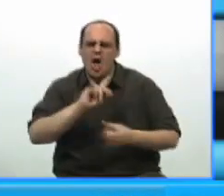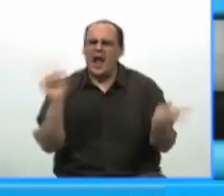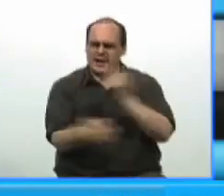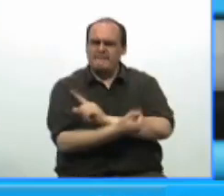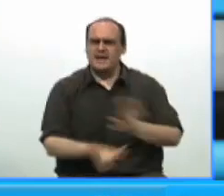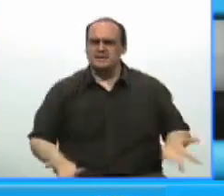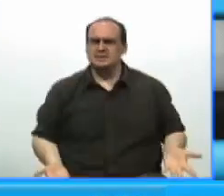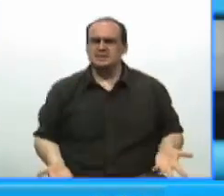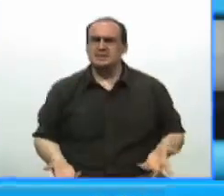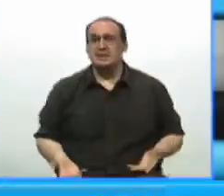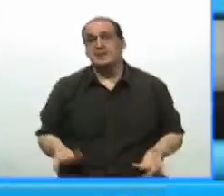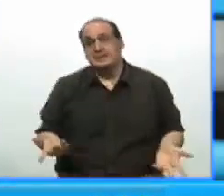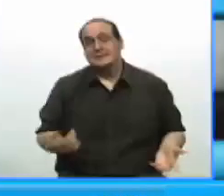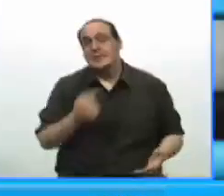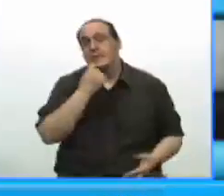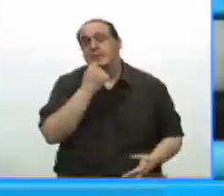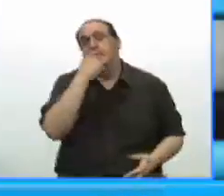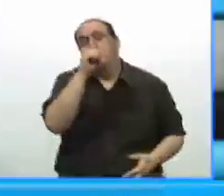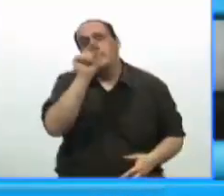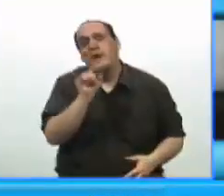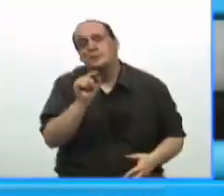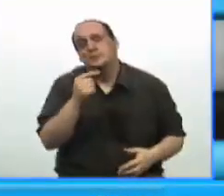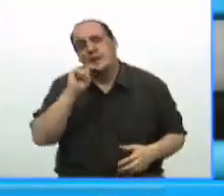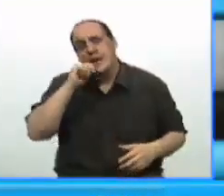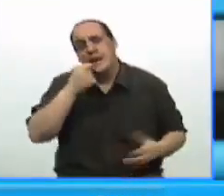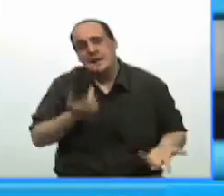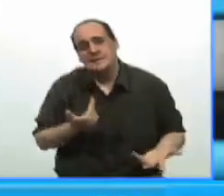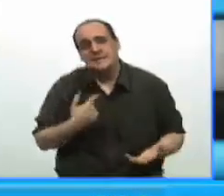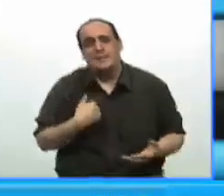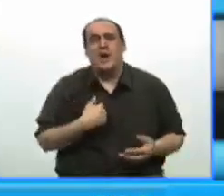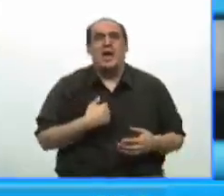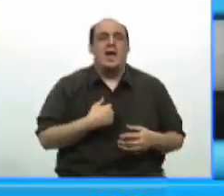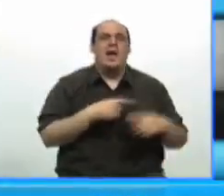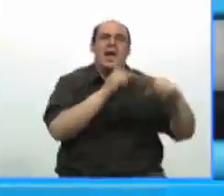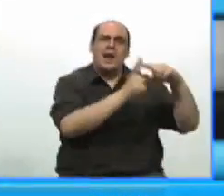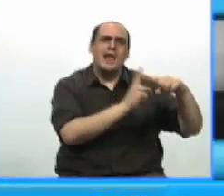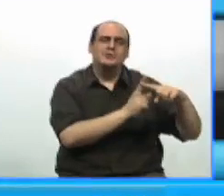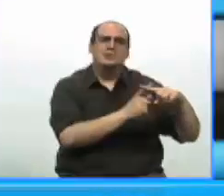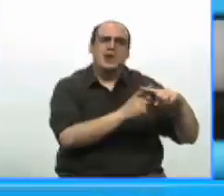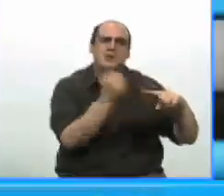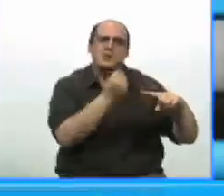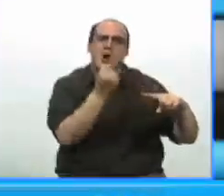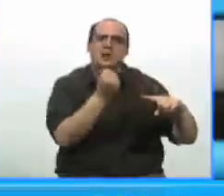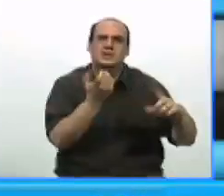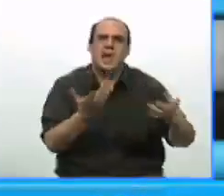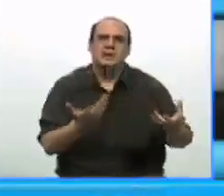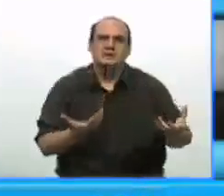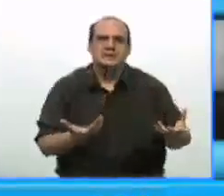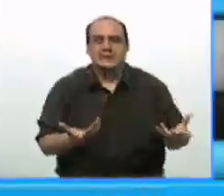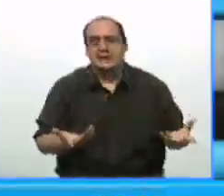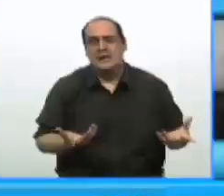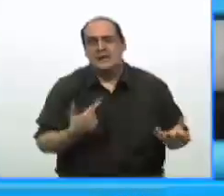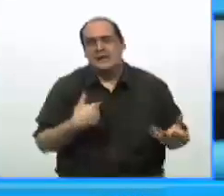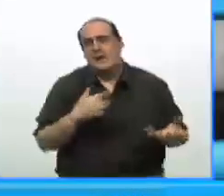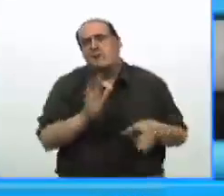Bueno, porque es una linda pregunta, porque los resultados inmediatos son los que mandan y bueno, acá un resultado importante